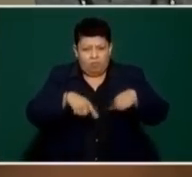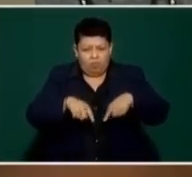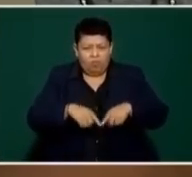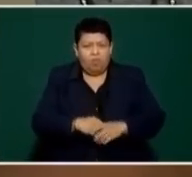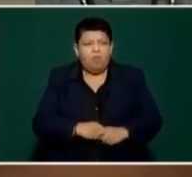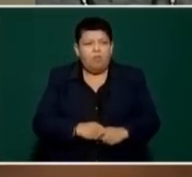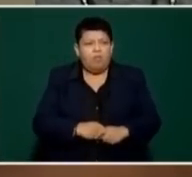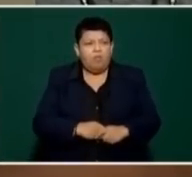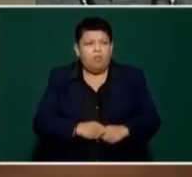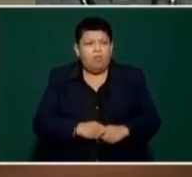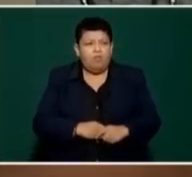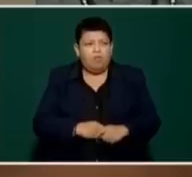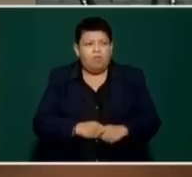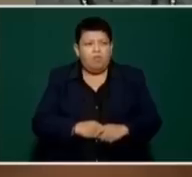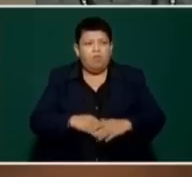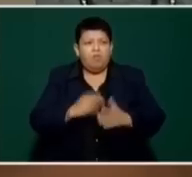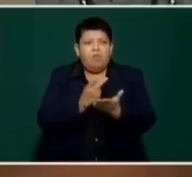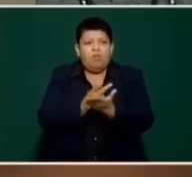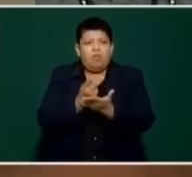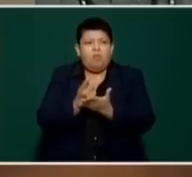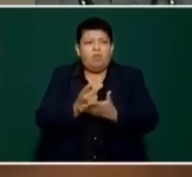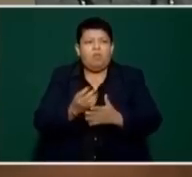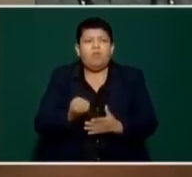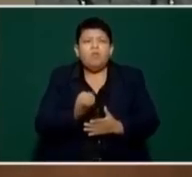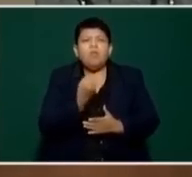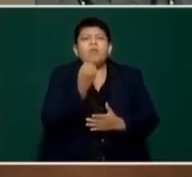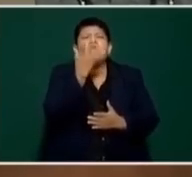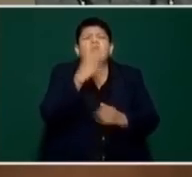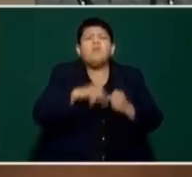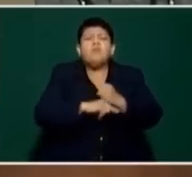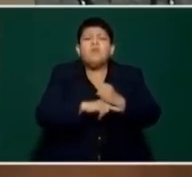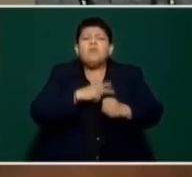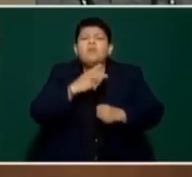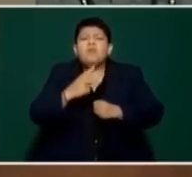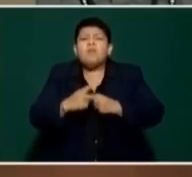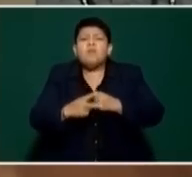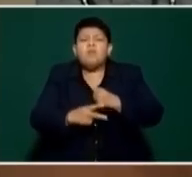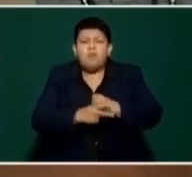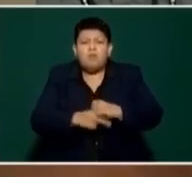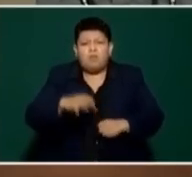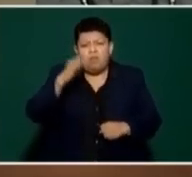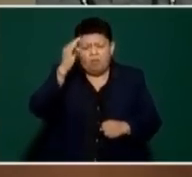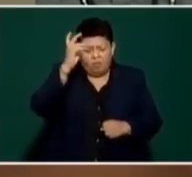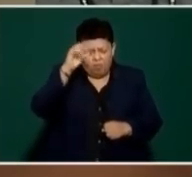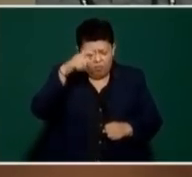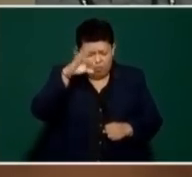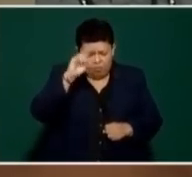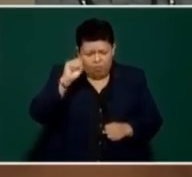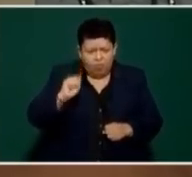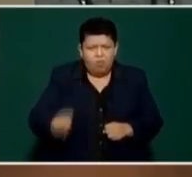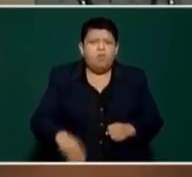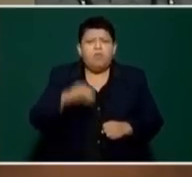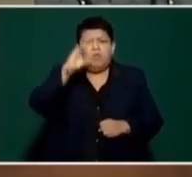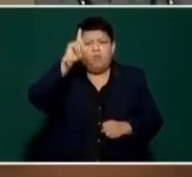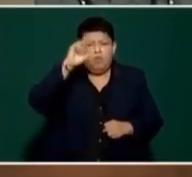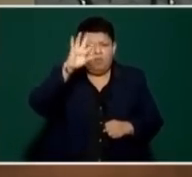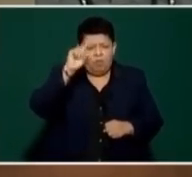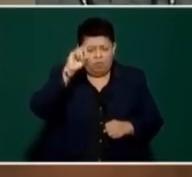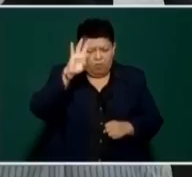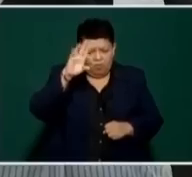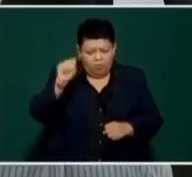través de proyectos energéticos en el país, Vicente Fox, Felipe Calderón y Enrique Peña Nieto